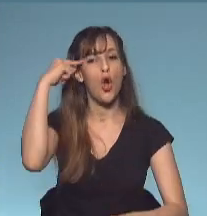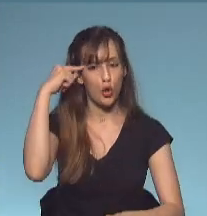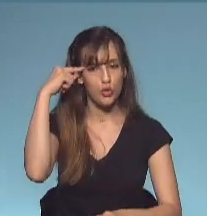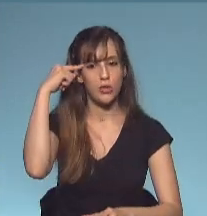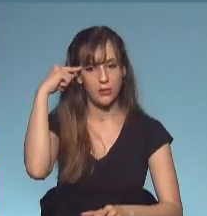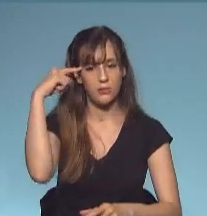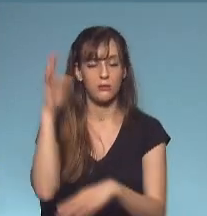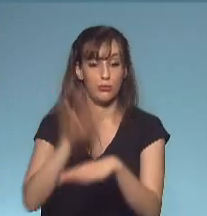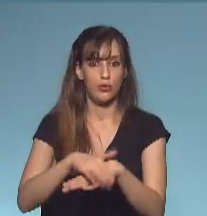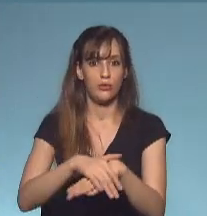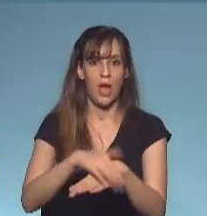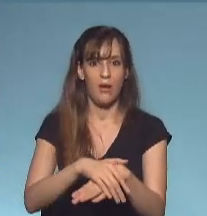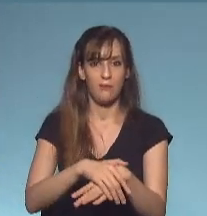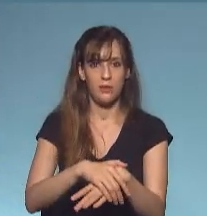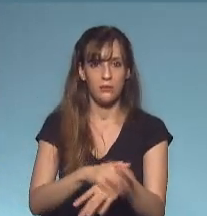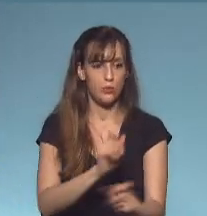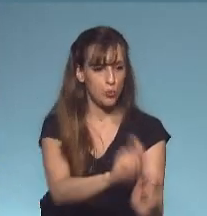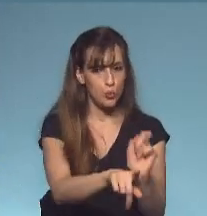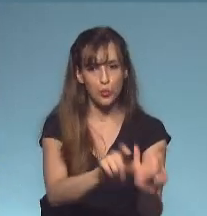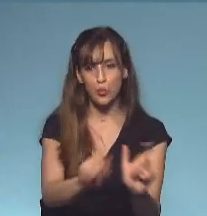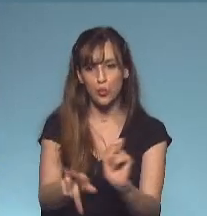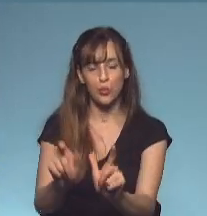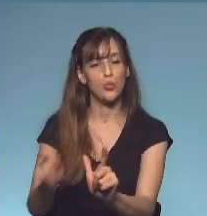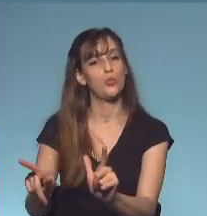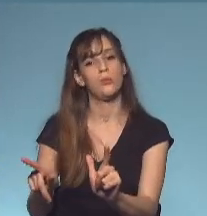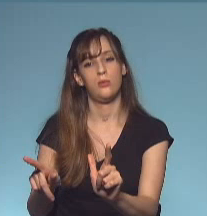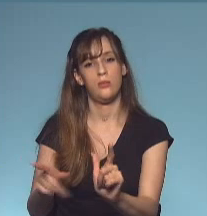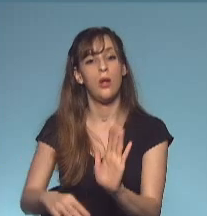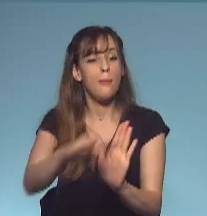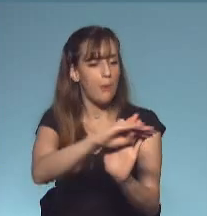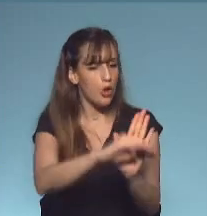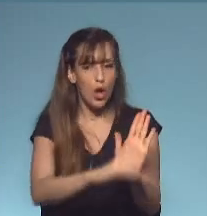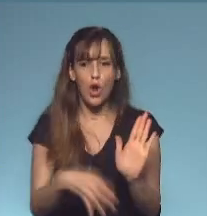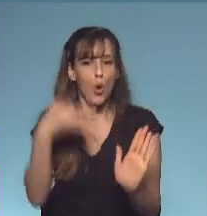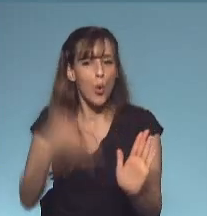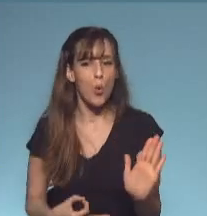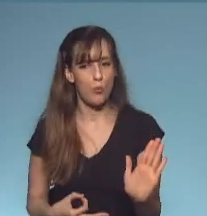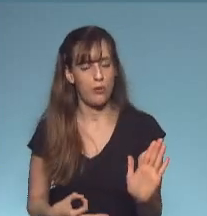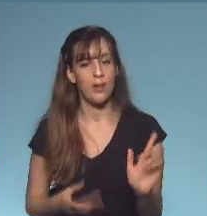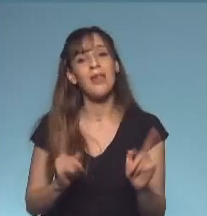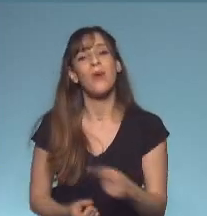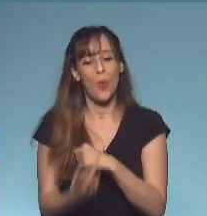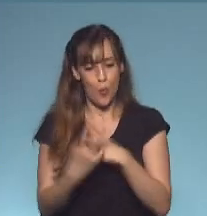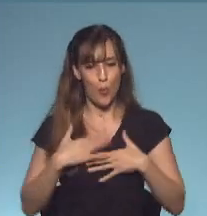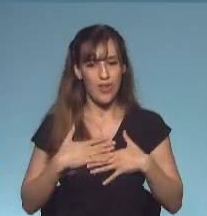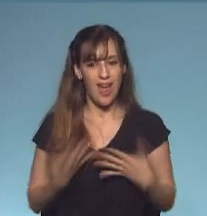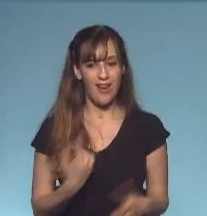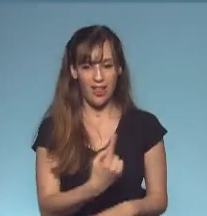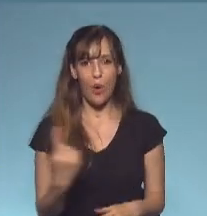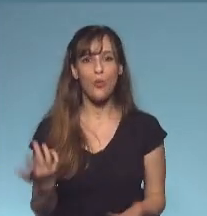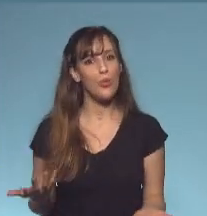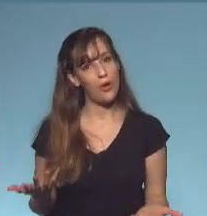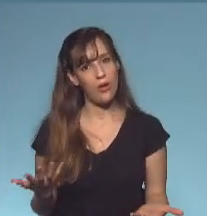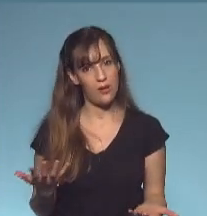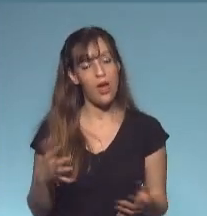responsabilidad de cada uno en el cumplimiento no solo de los protocolos, sino de los cuidados personales, a veces tan o